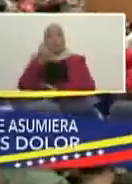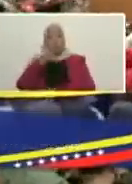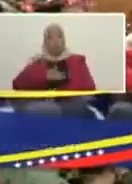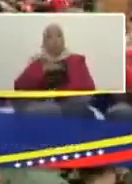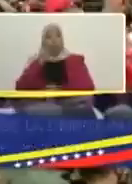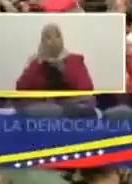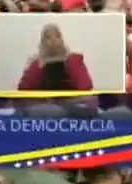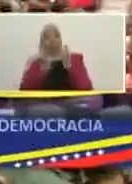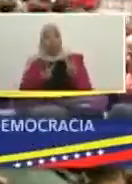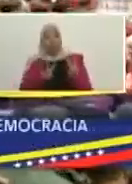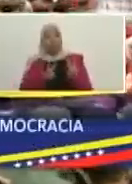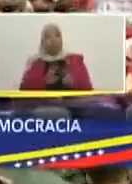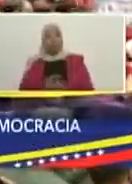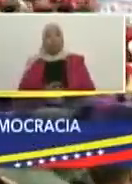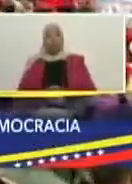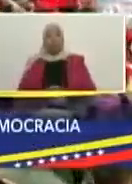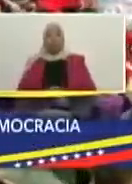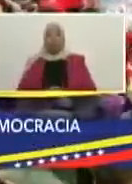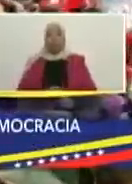ver.